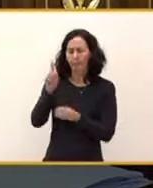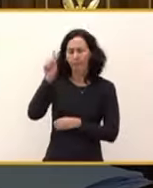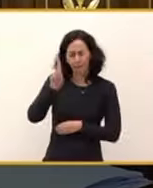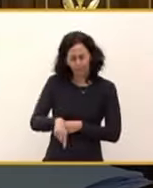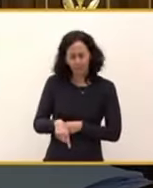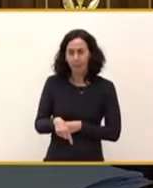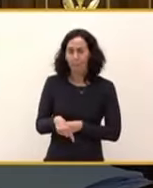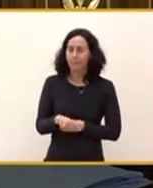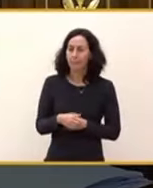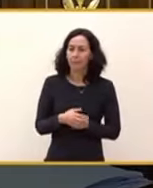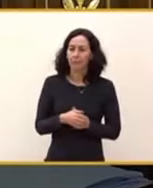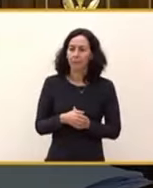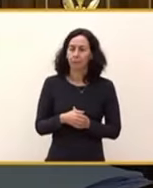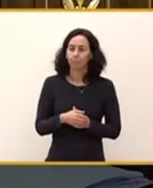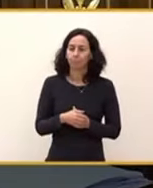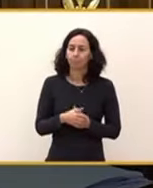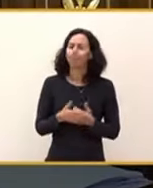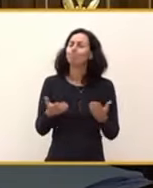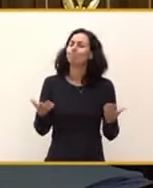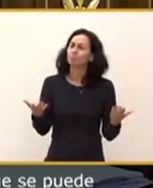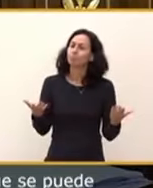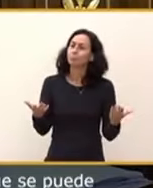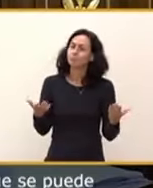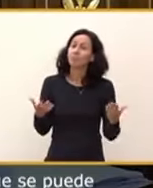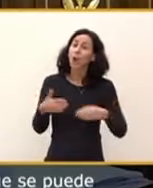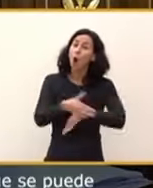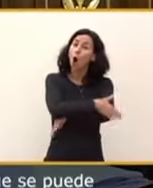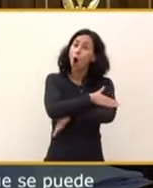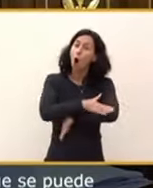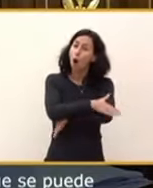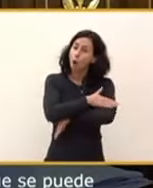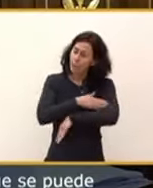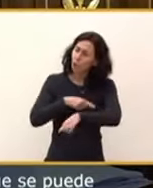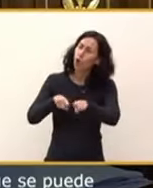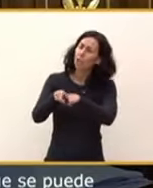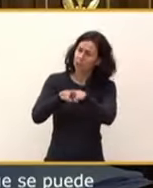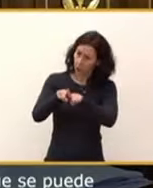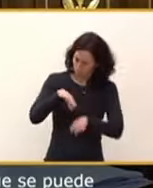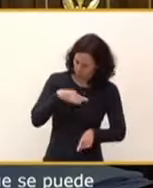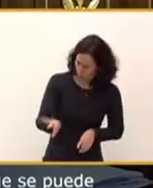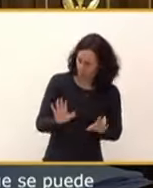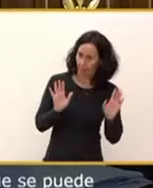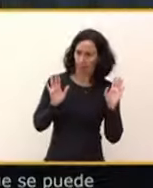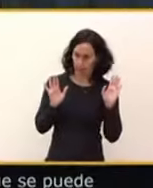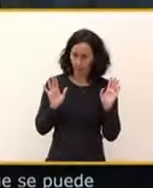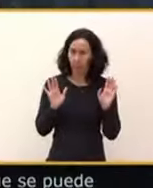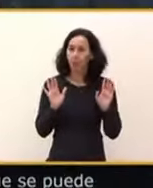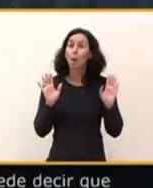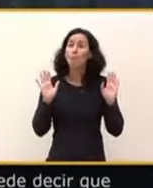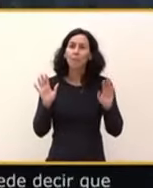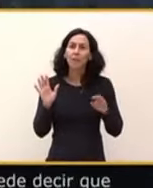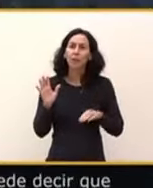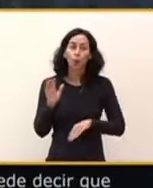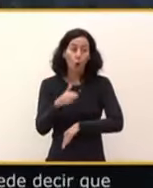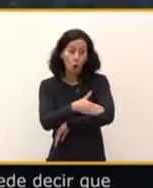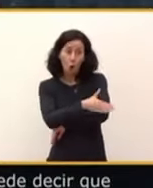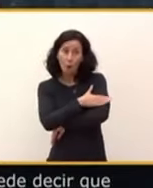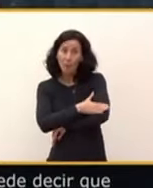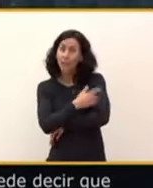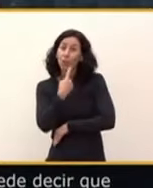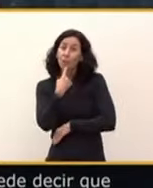voto de la izquierda y esa cosa de que cada vez vas a ser más... más amplio espectro y a ver si vas ganando por un lado. Sí, pero no vas a